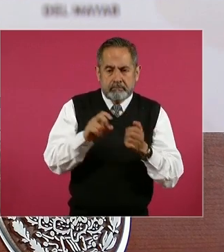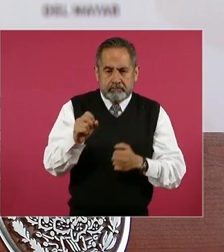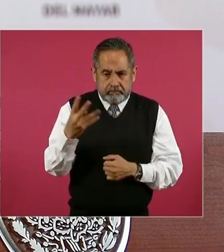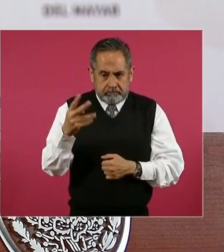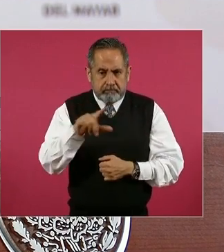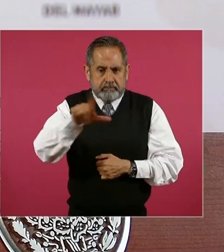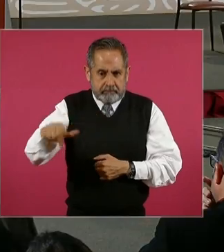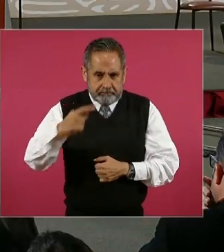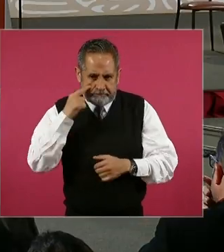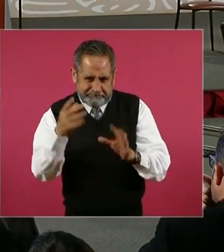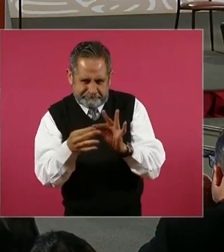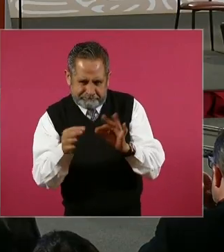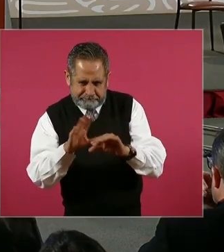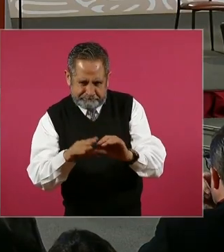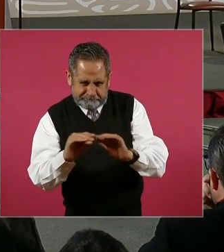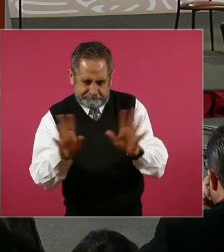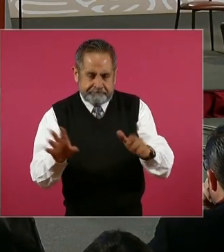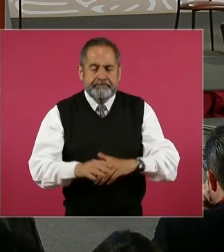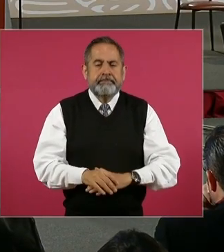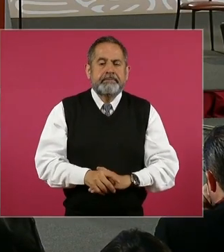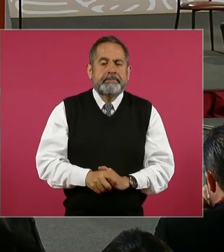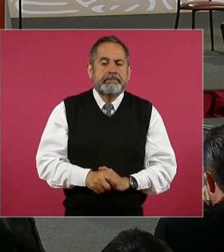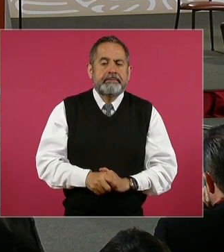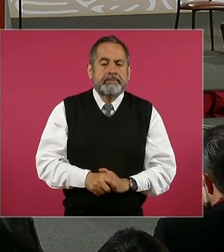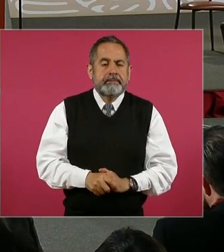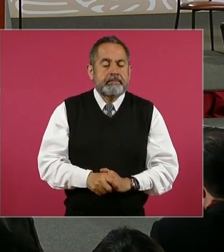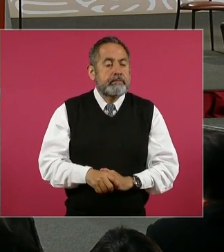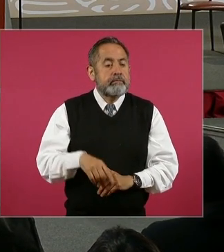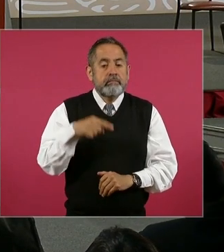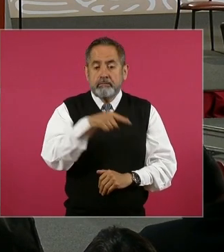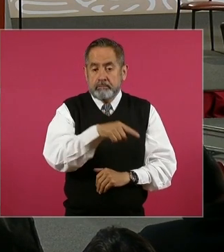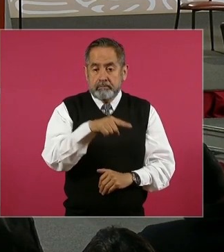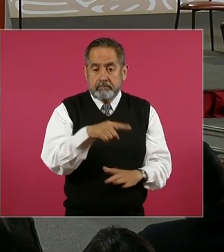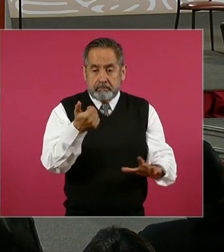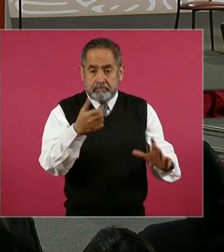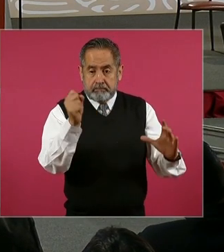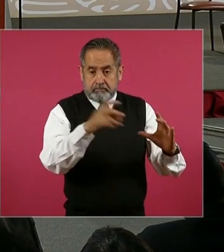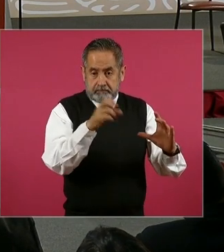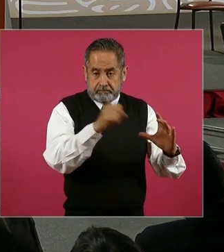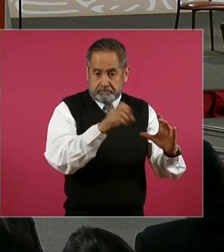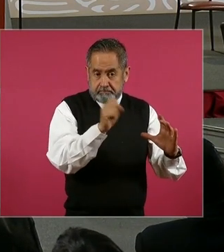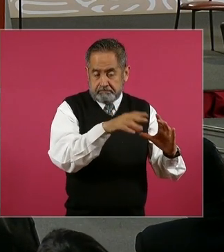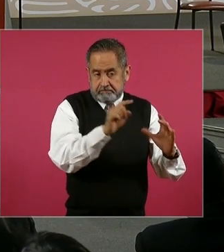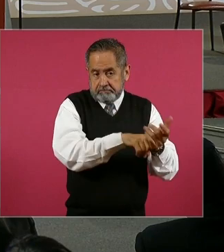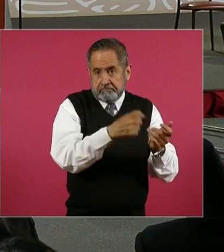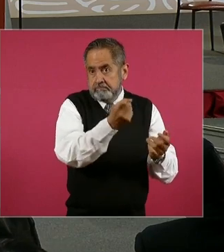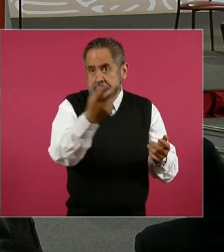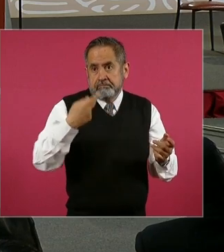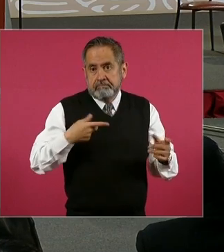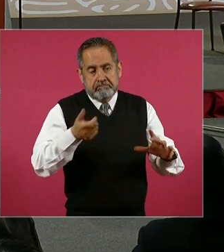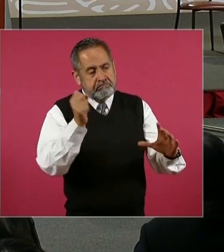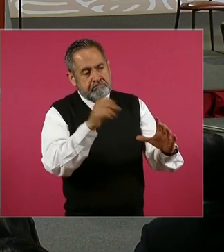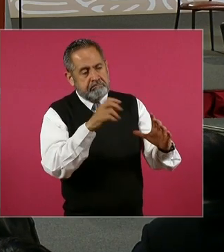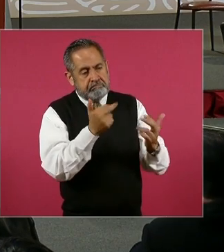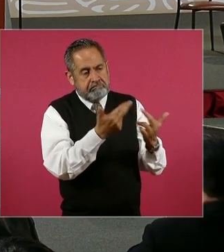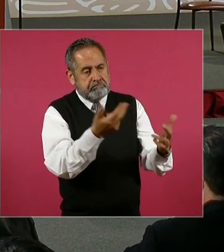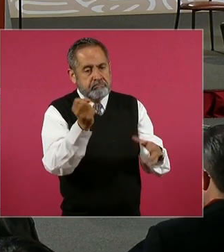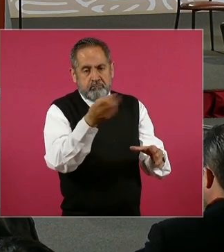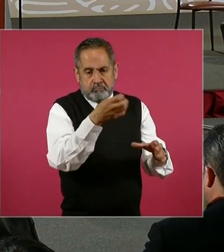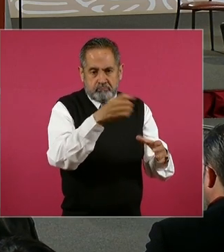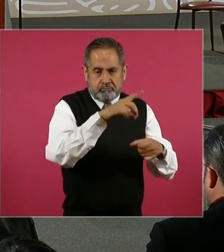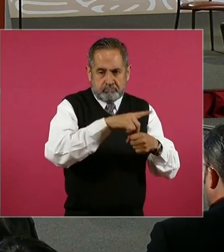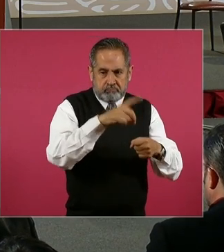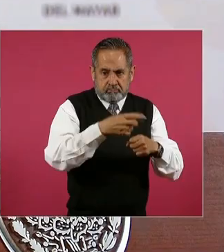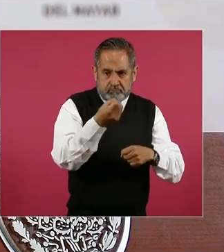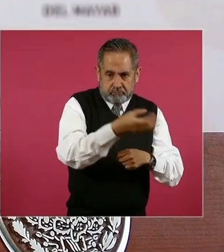después eh los recursos recibidos por mexicanos contra la corrupción y la impunidad